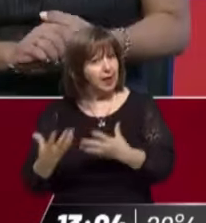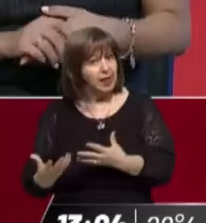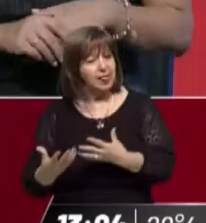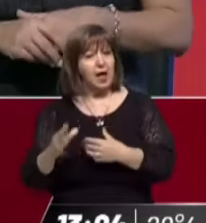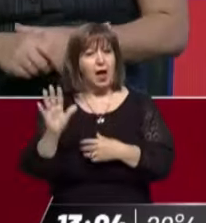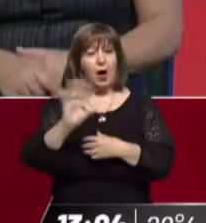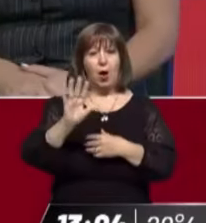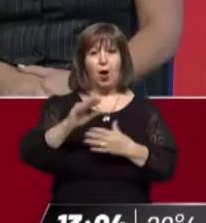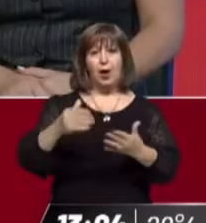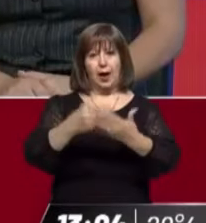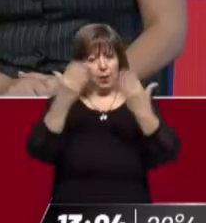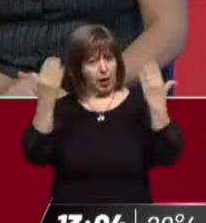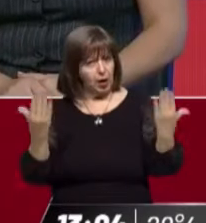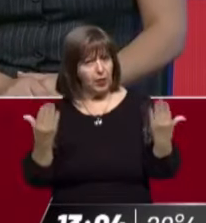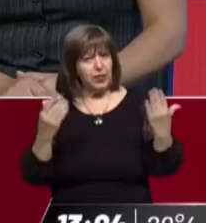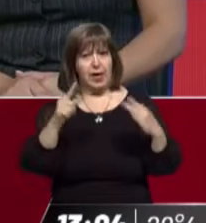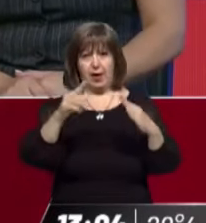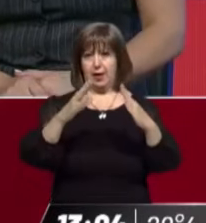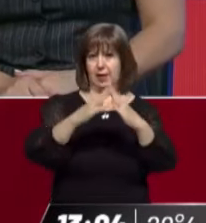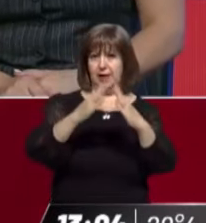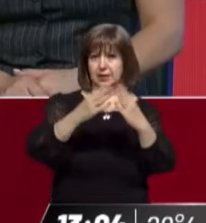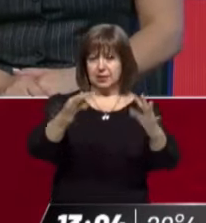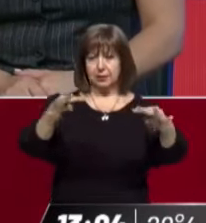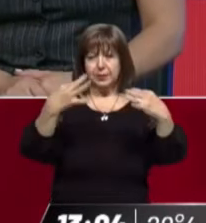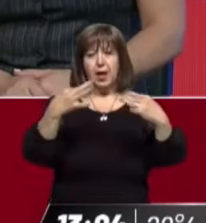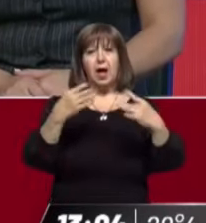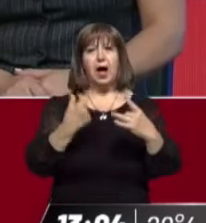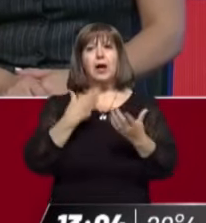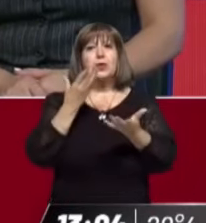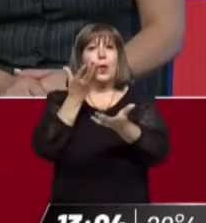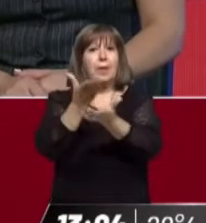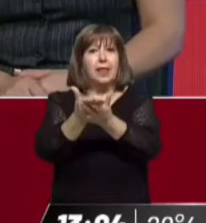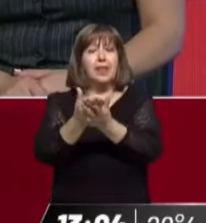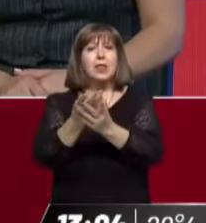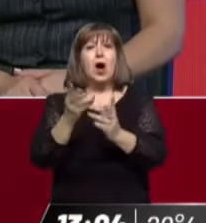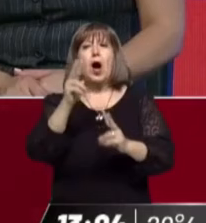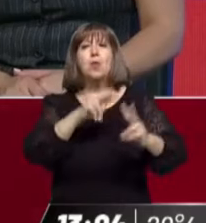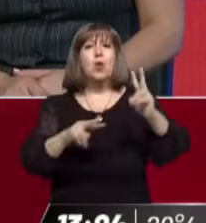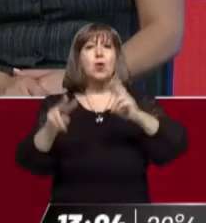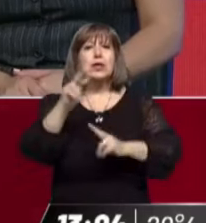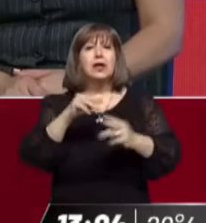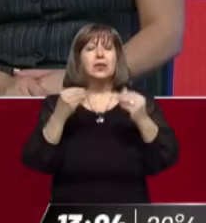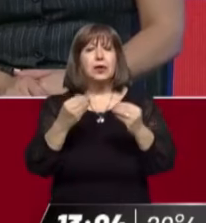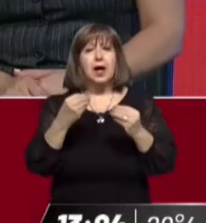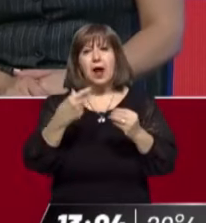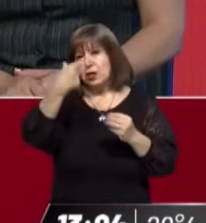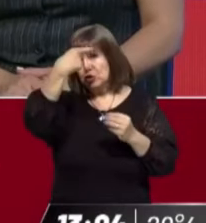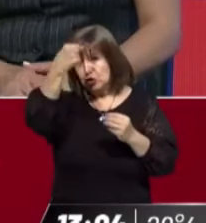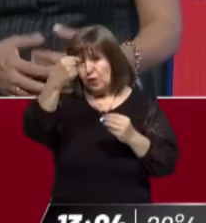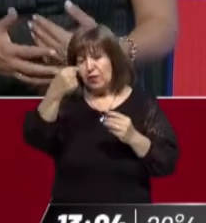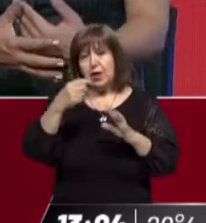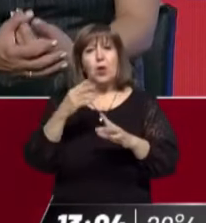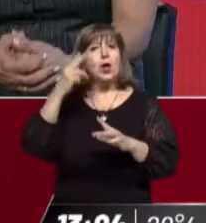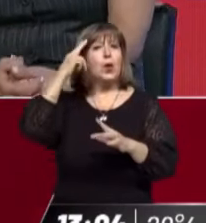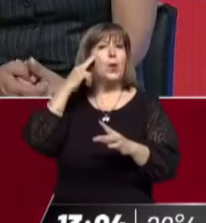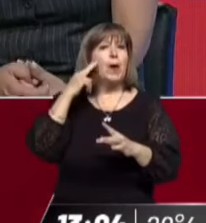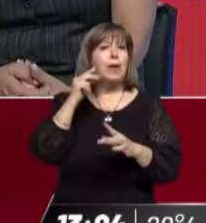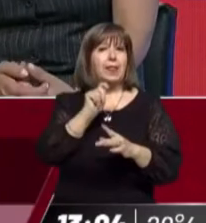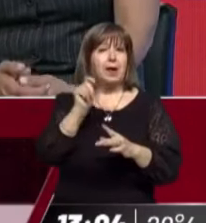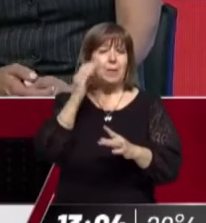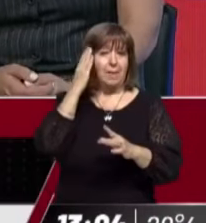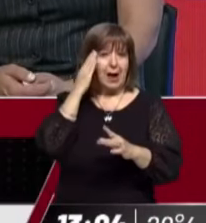Qué tal Buen mediodía para todos en casa un pedido desesperado están buscando a un conductor que el pasado día 9 de